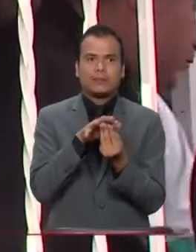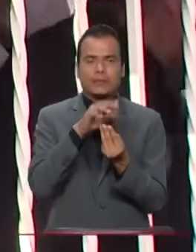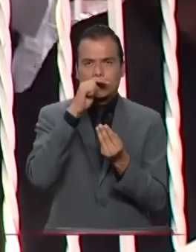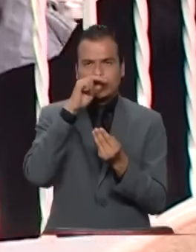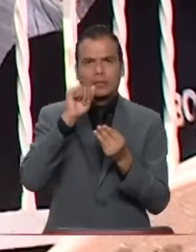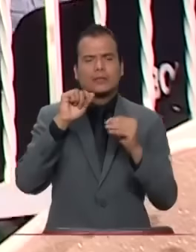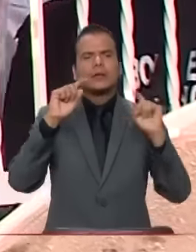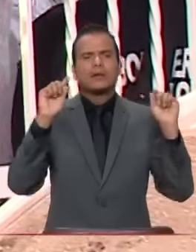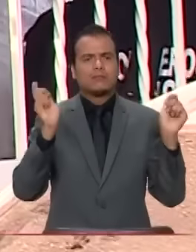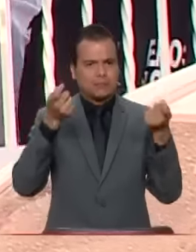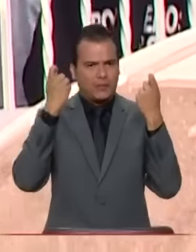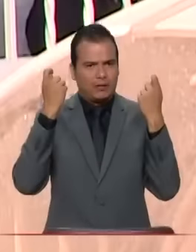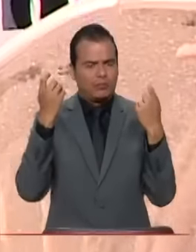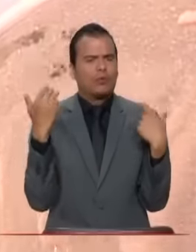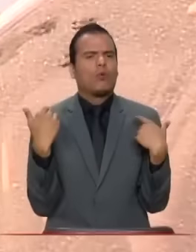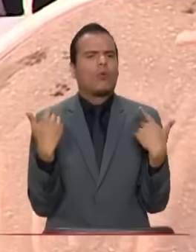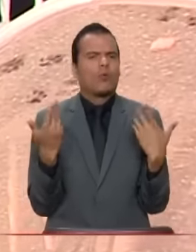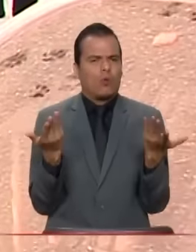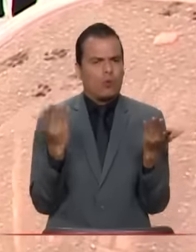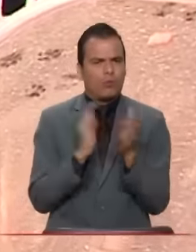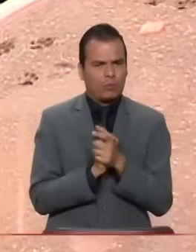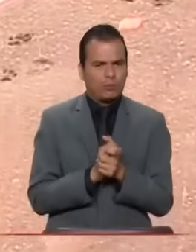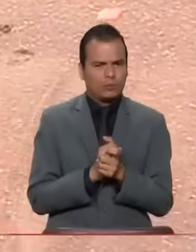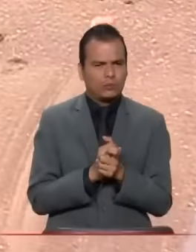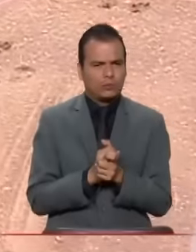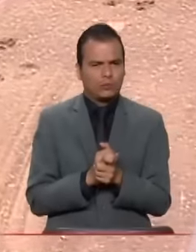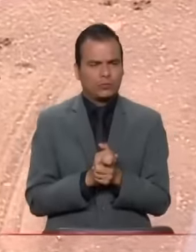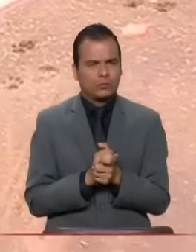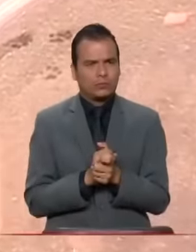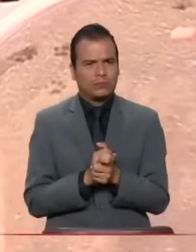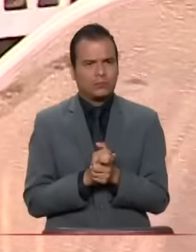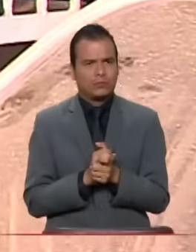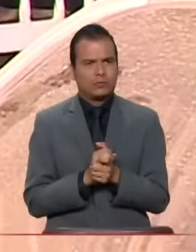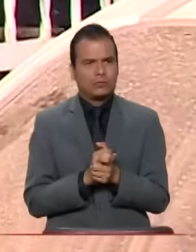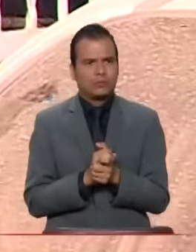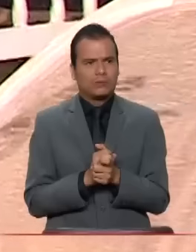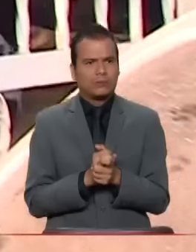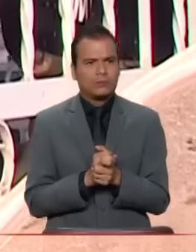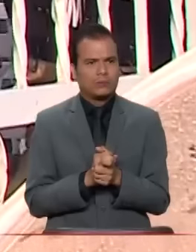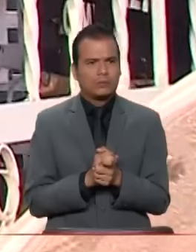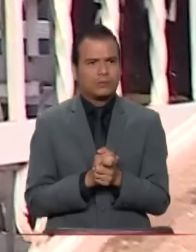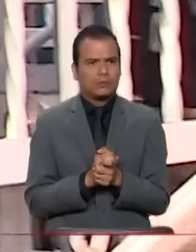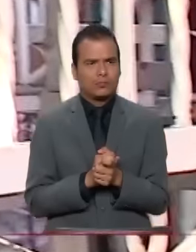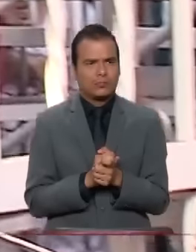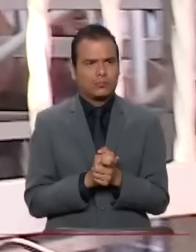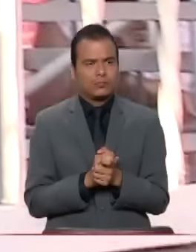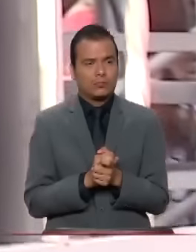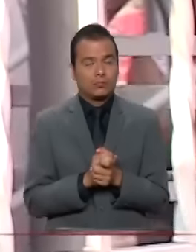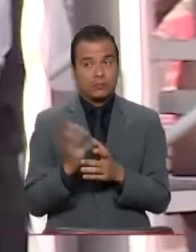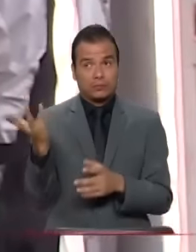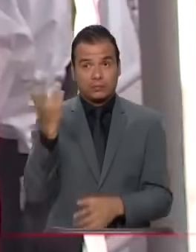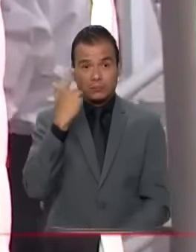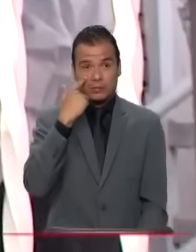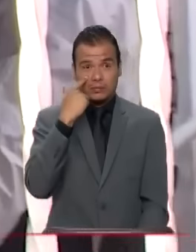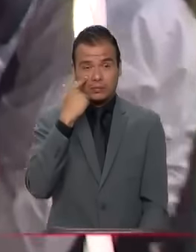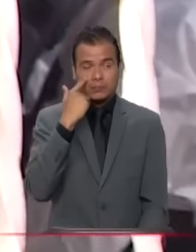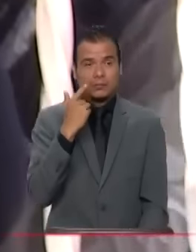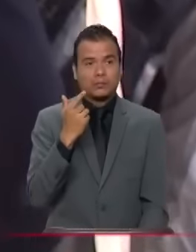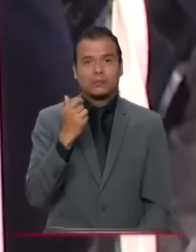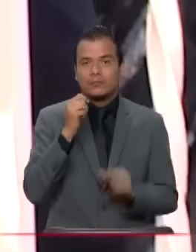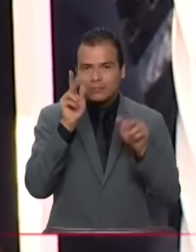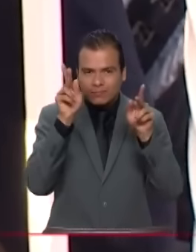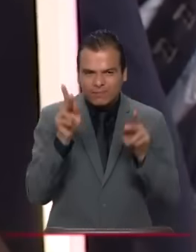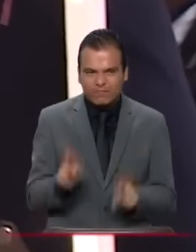pues está todavía con signos vitales cuando ustedes llegan? ¿Algo la protegía o qué pasó? La información que tenemos del bombero que